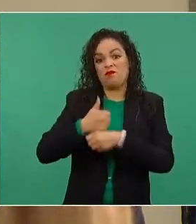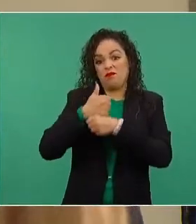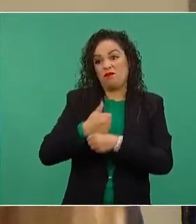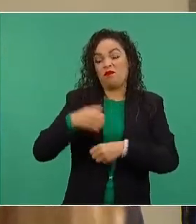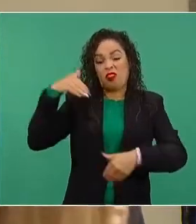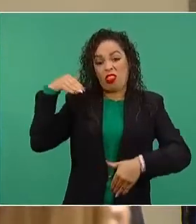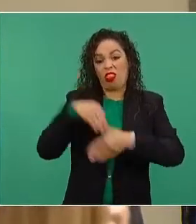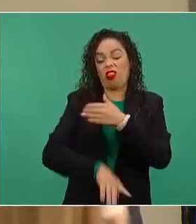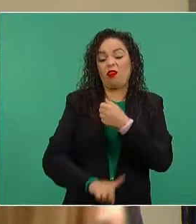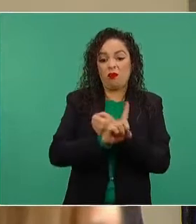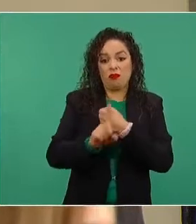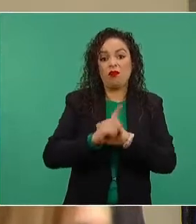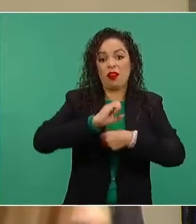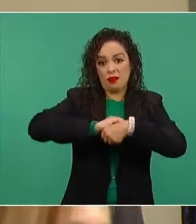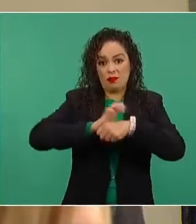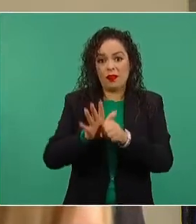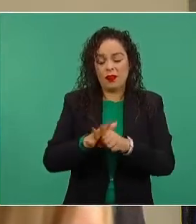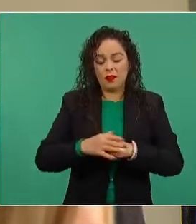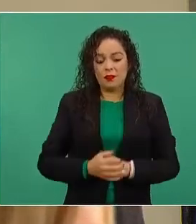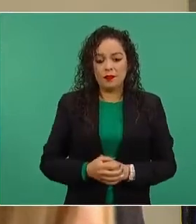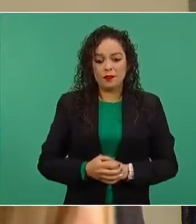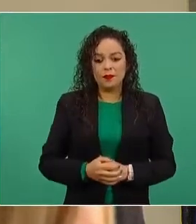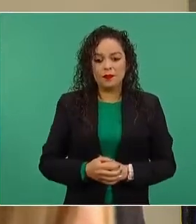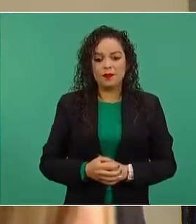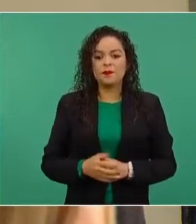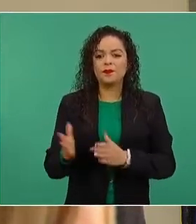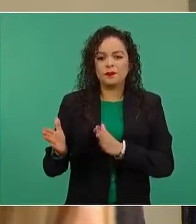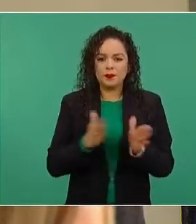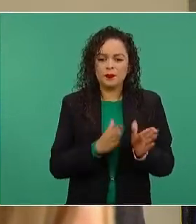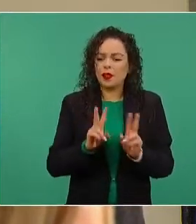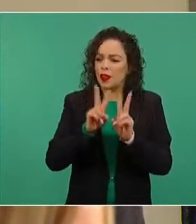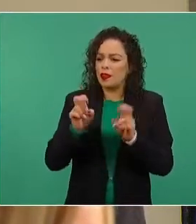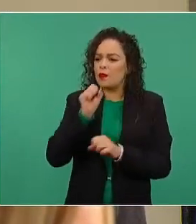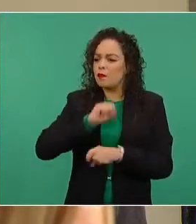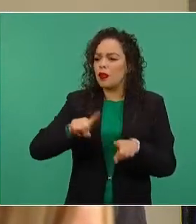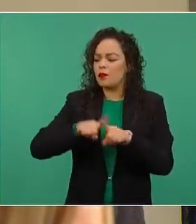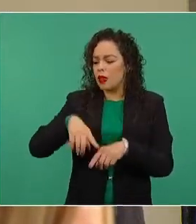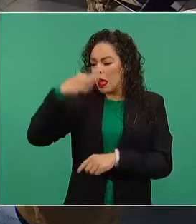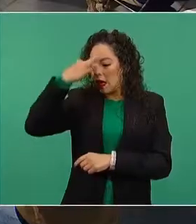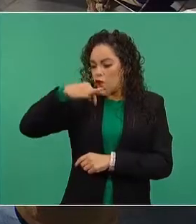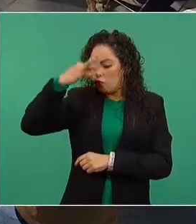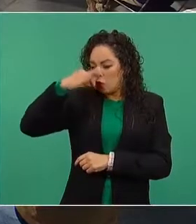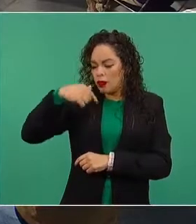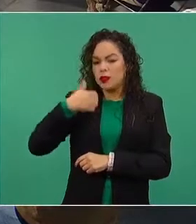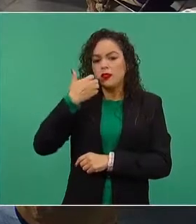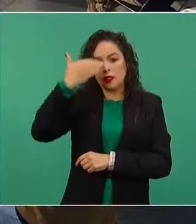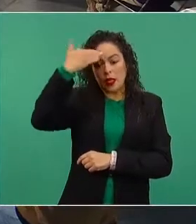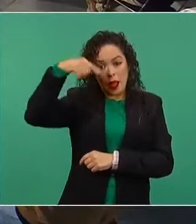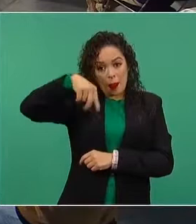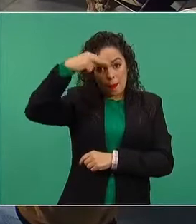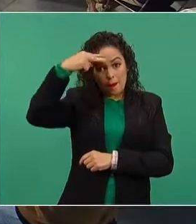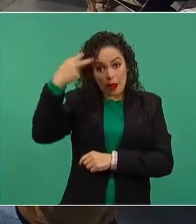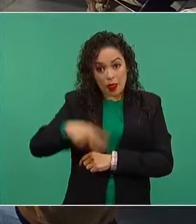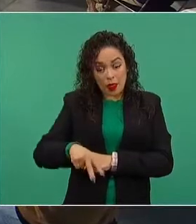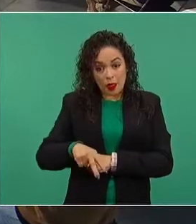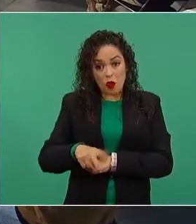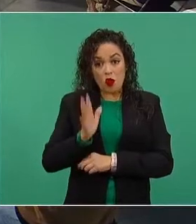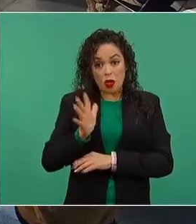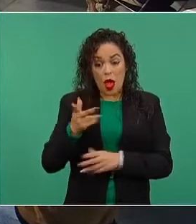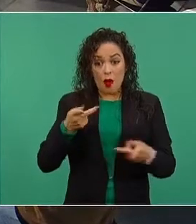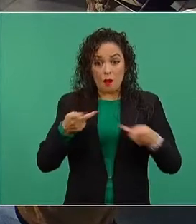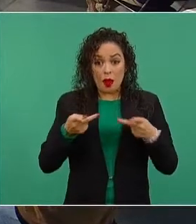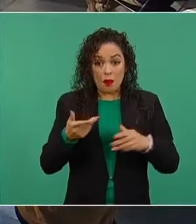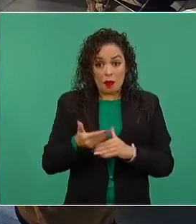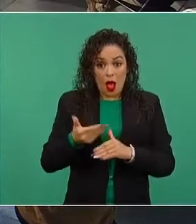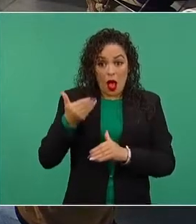de la influenza. No sé si en México estamos preparados, si llega esa ola con